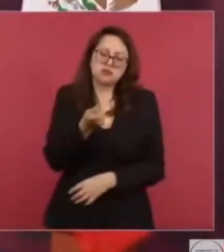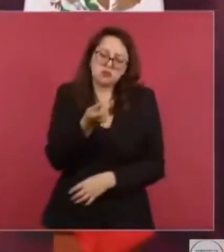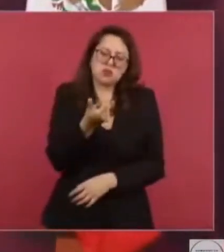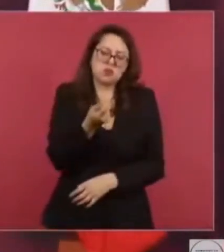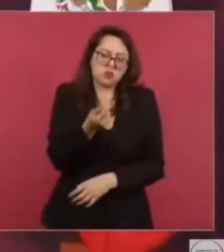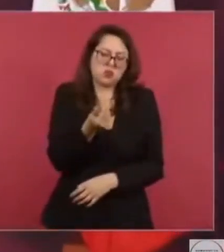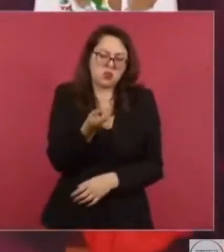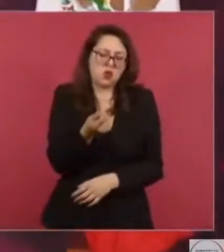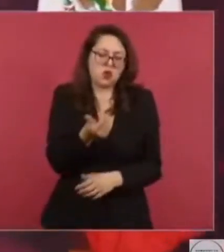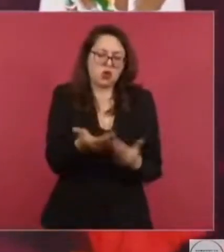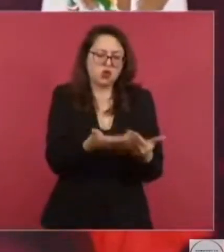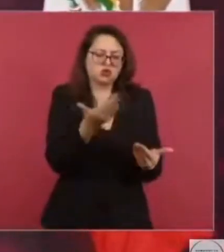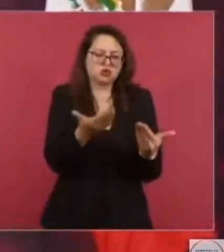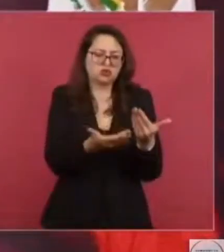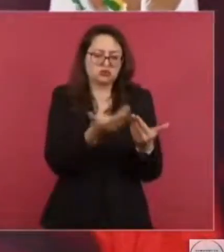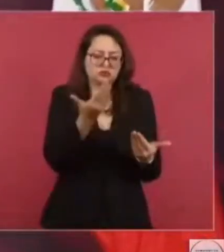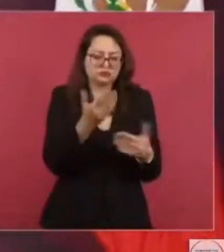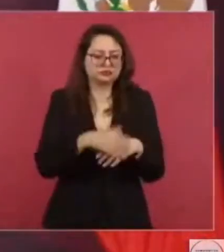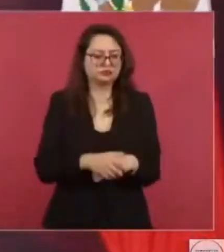robar,